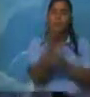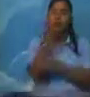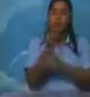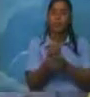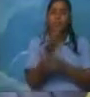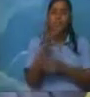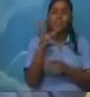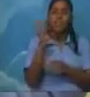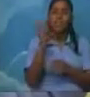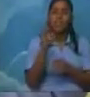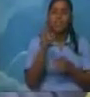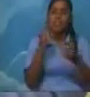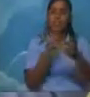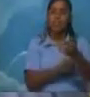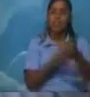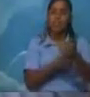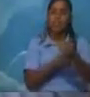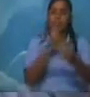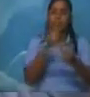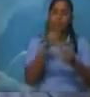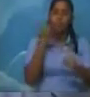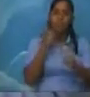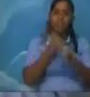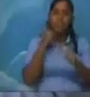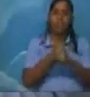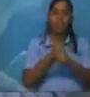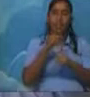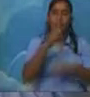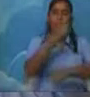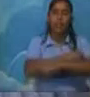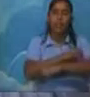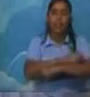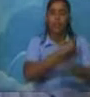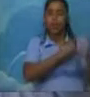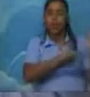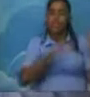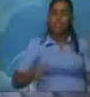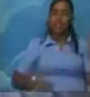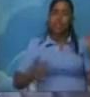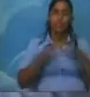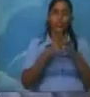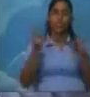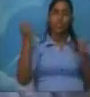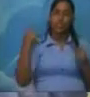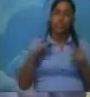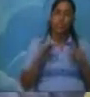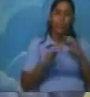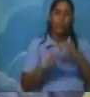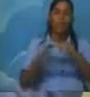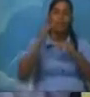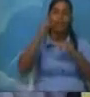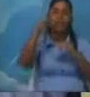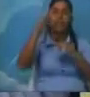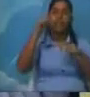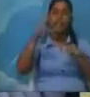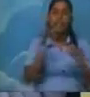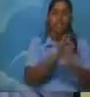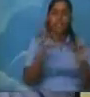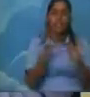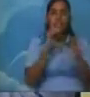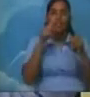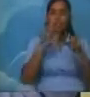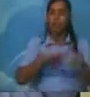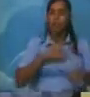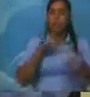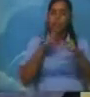cinco o seis hermanito Usted trabajó obedeció al señor todos tenemos que crecer aquí nadie se puede